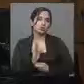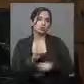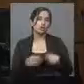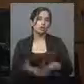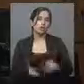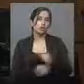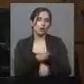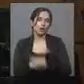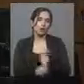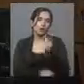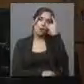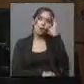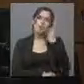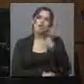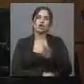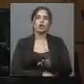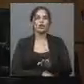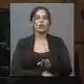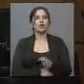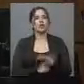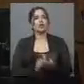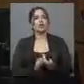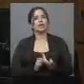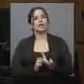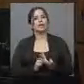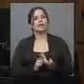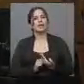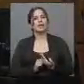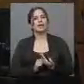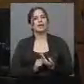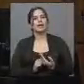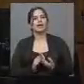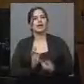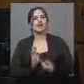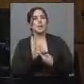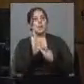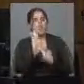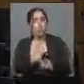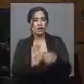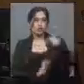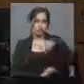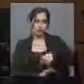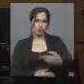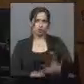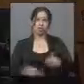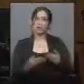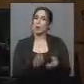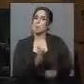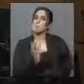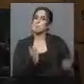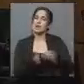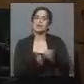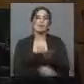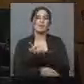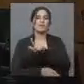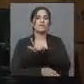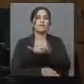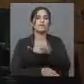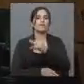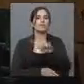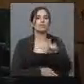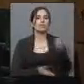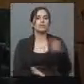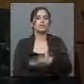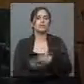la señal que se da hoy día... ...de otorgar más de 27 mil millones de pesos... ...sólo para el año